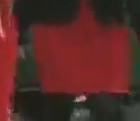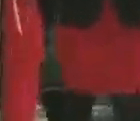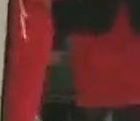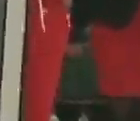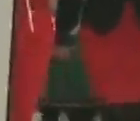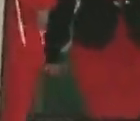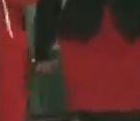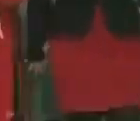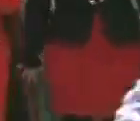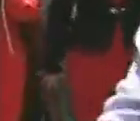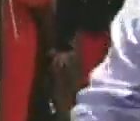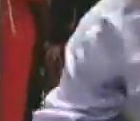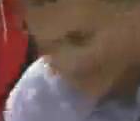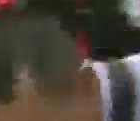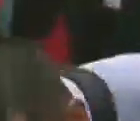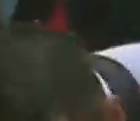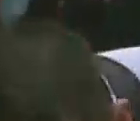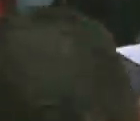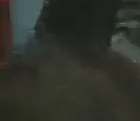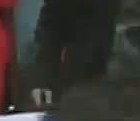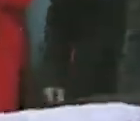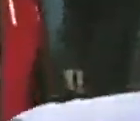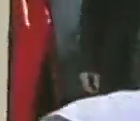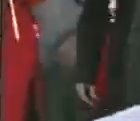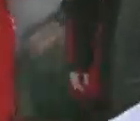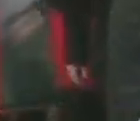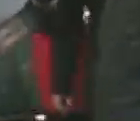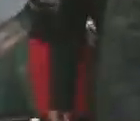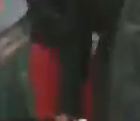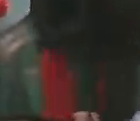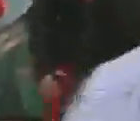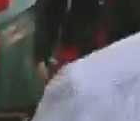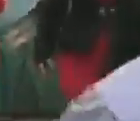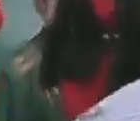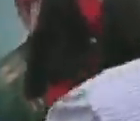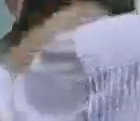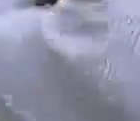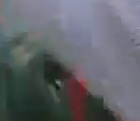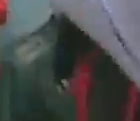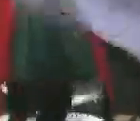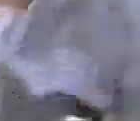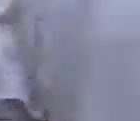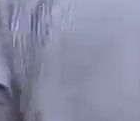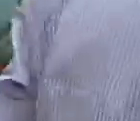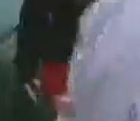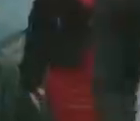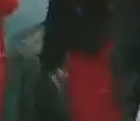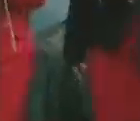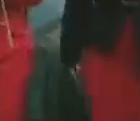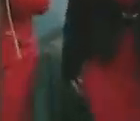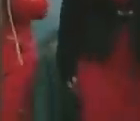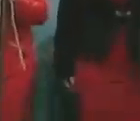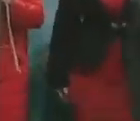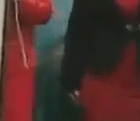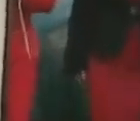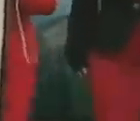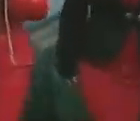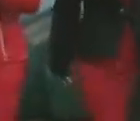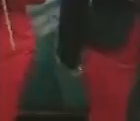Bolívar, del padre de la patria, del comandante Hugo Rafael Chávez Frías, cuadros que el día de hoy